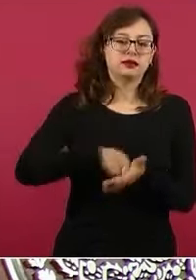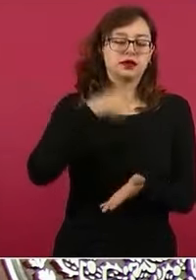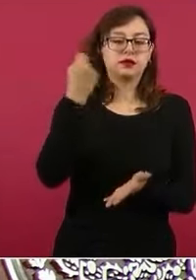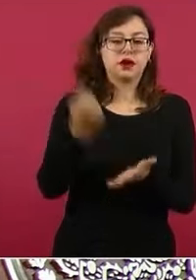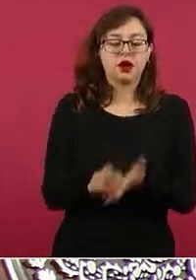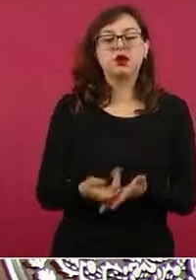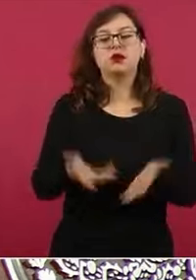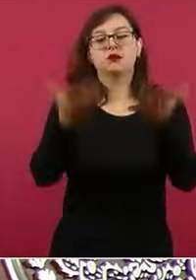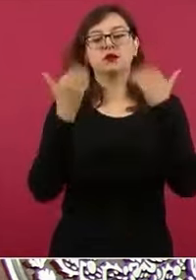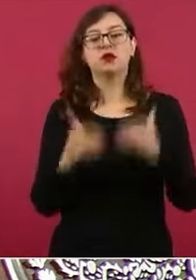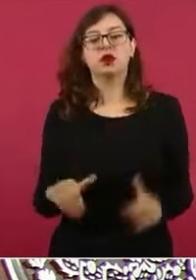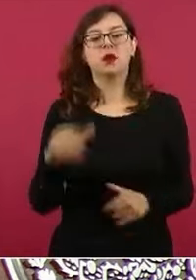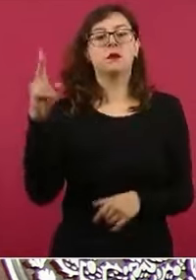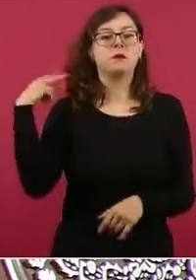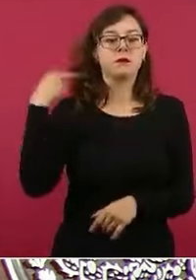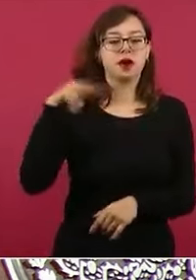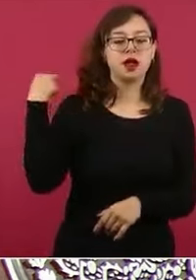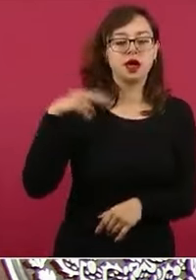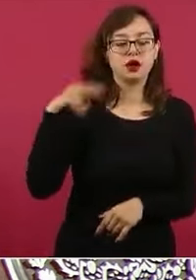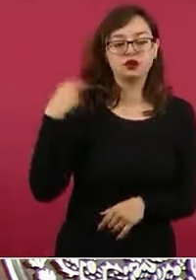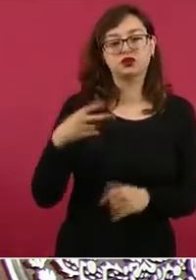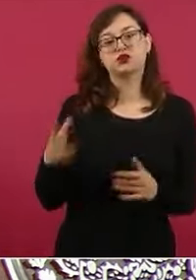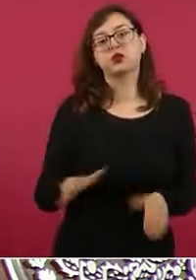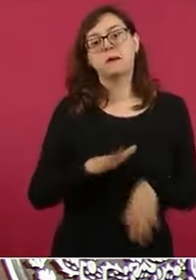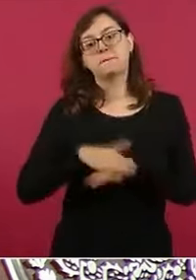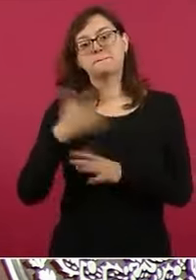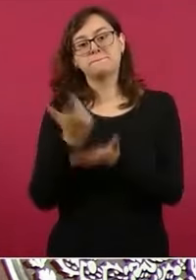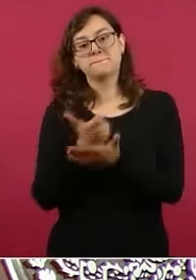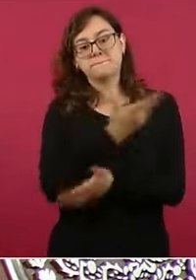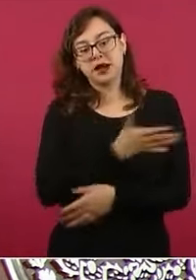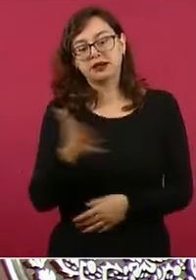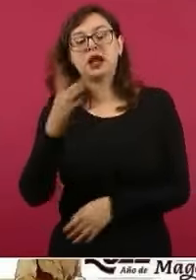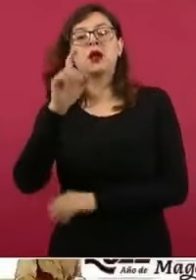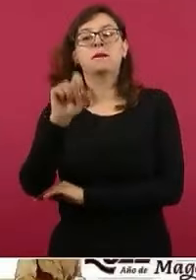$20.39 de Servifácil en Coatzacoalcos, Veracruz, mientras que las más caras,